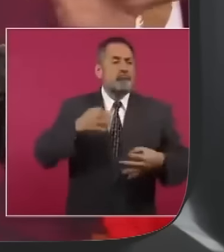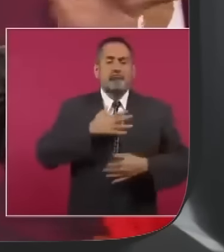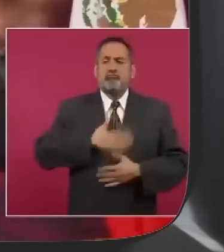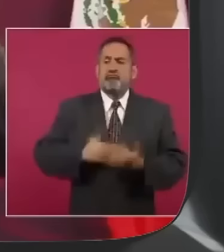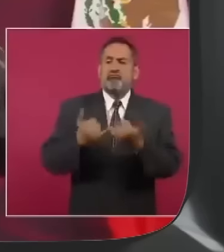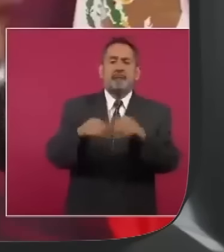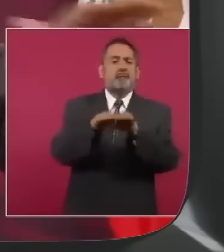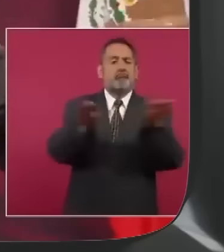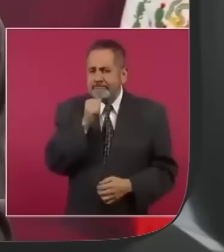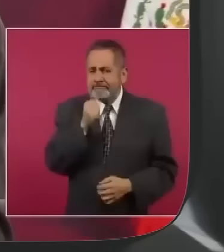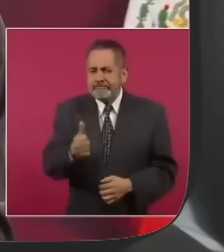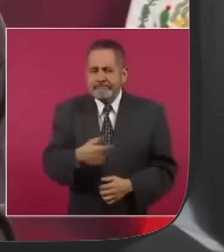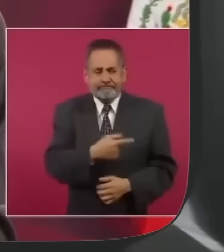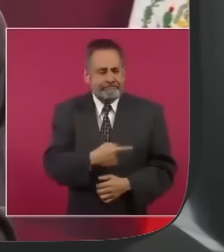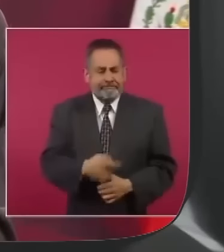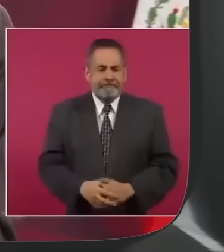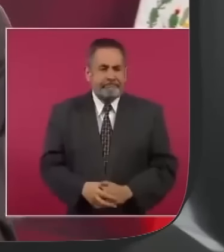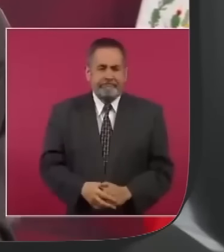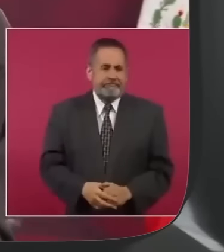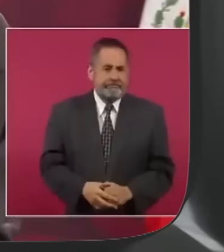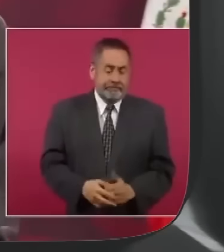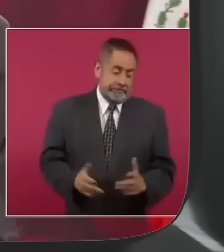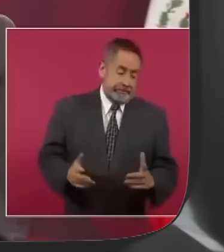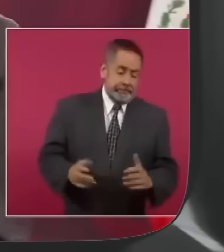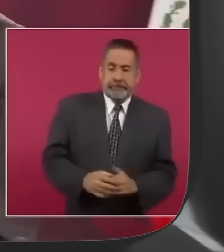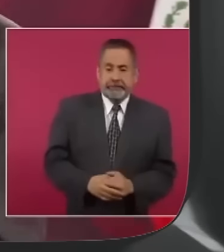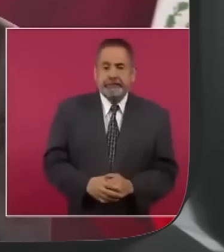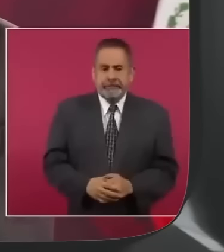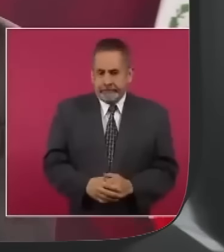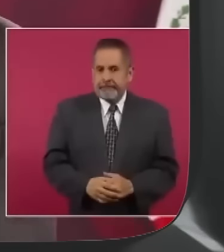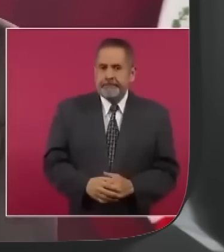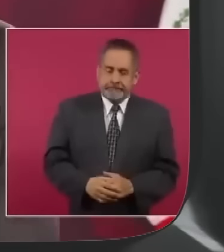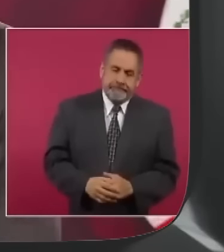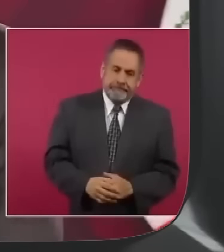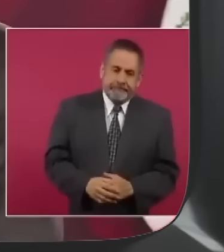en beneficio del pueblo. Entonces, sí hay que